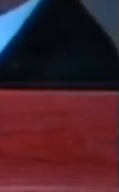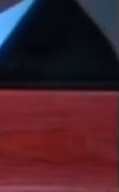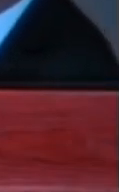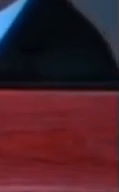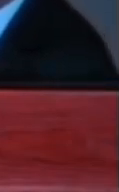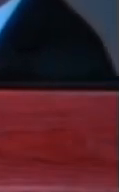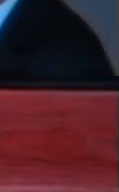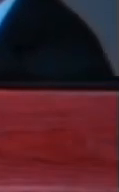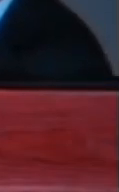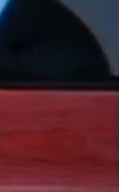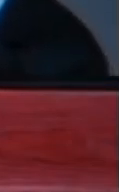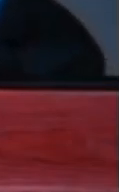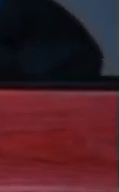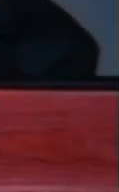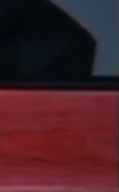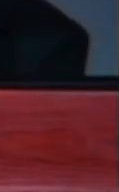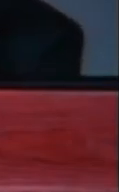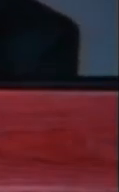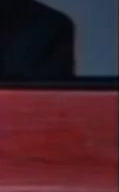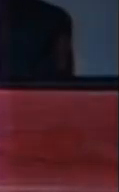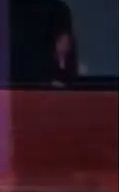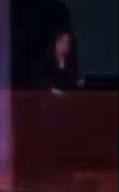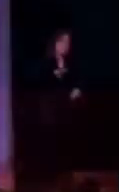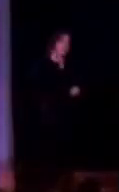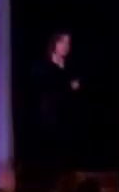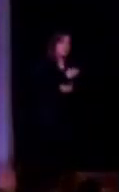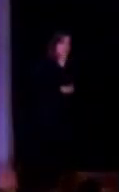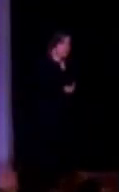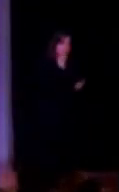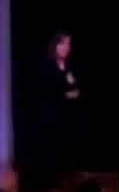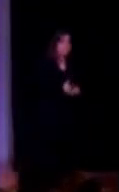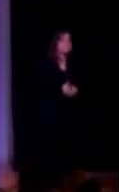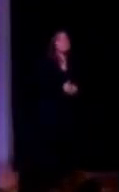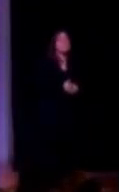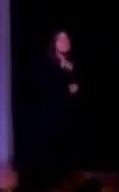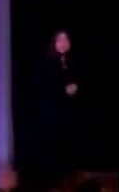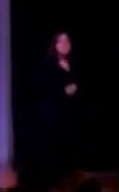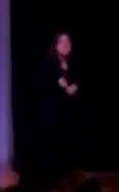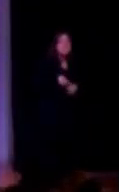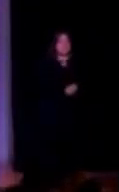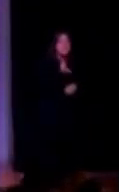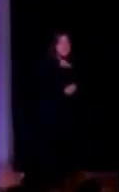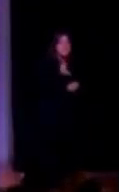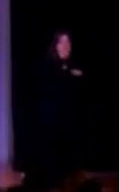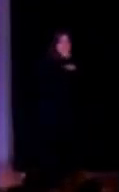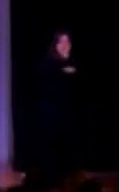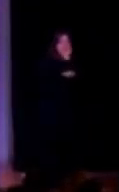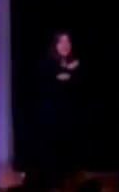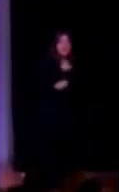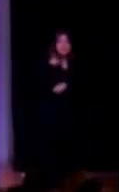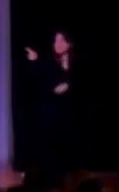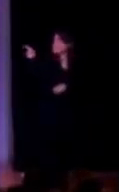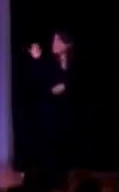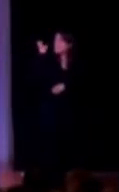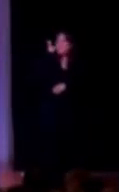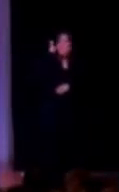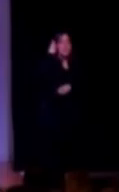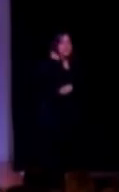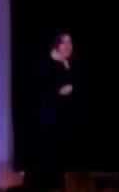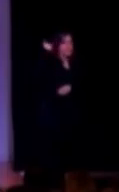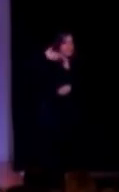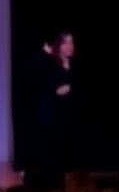otra gente que vale para otra. Desde el ámbito del cuidado y de la ética del cuidado, esta mujer ya hace mucho tiempo decía,